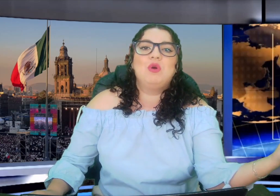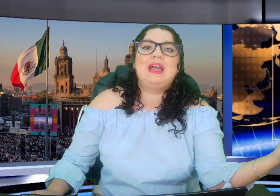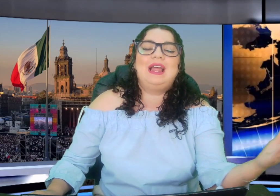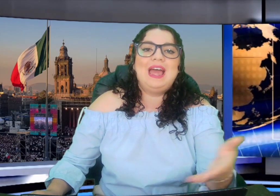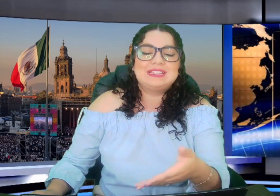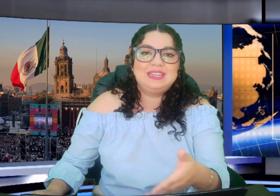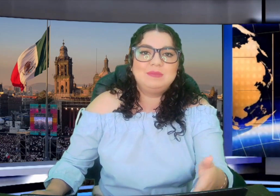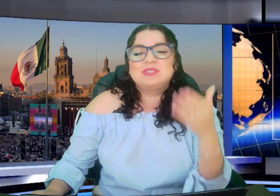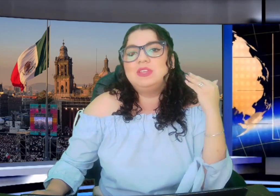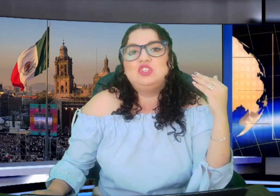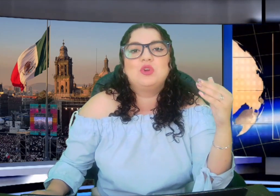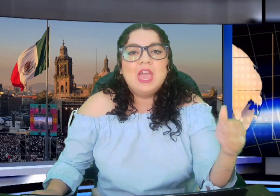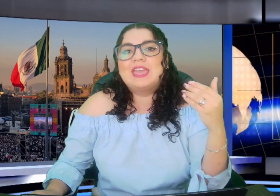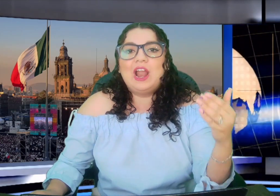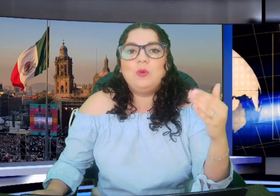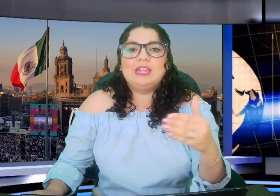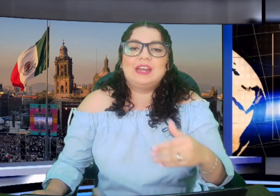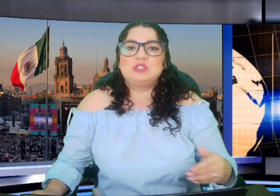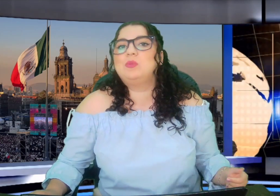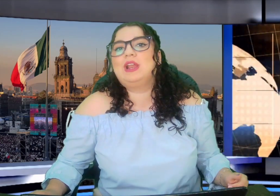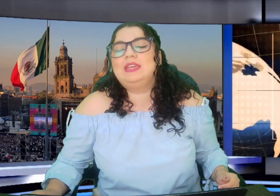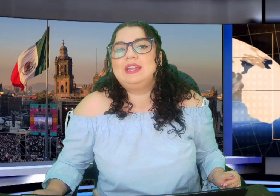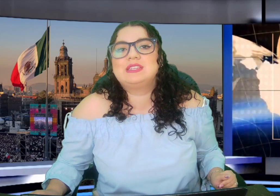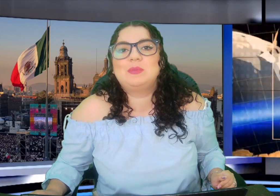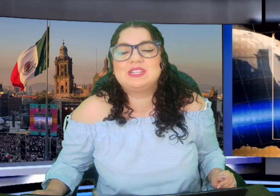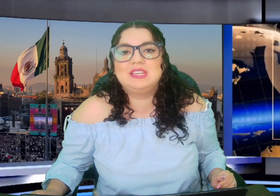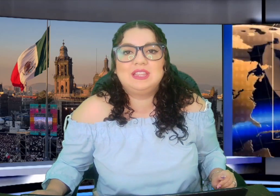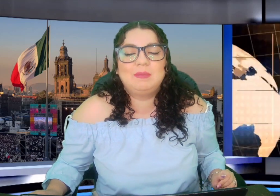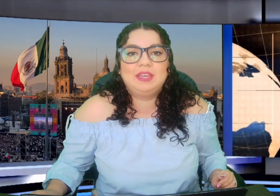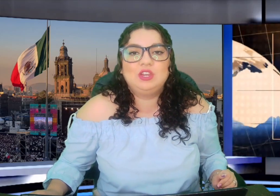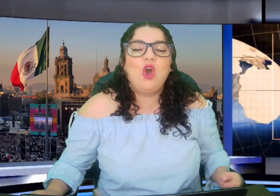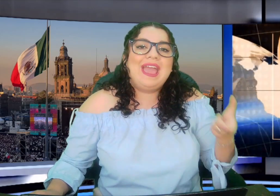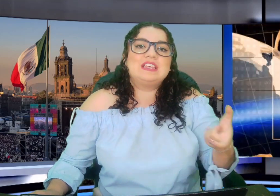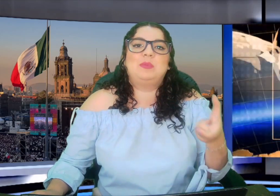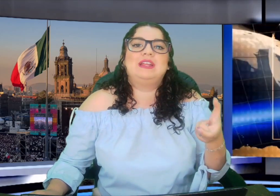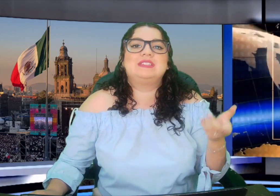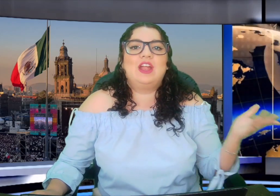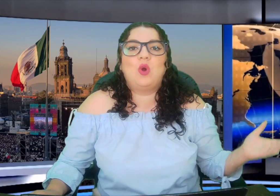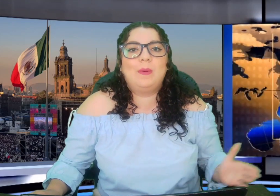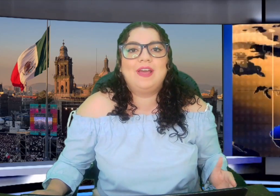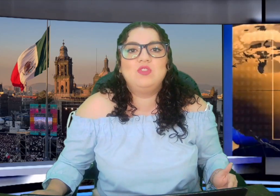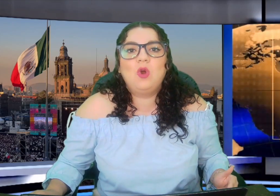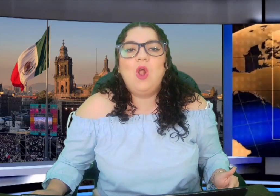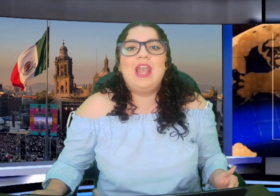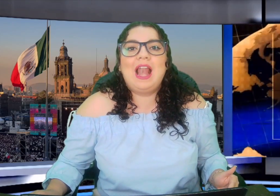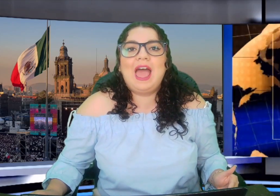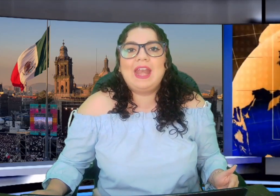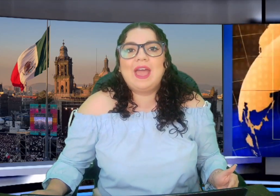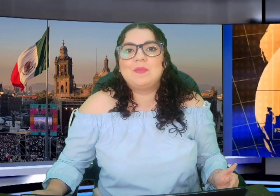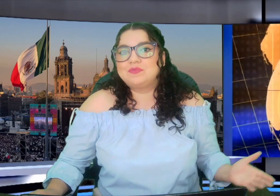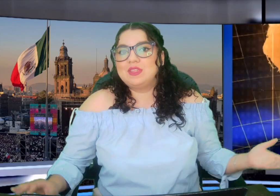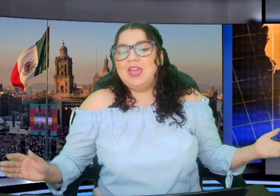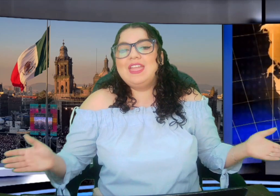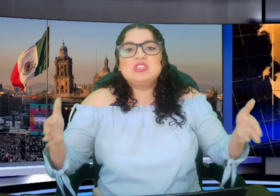cómo va a jalar si ella misma ha dicho que la única razón por la que quiere ser presidente de México es para estar cobrando la